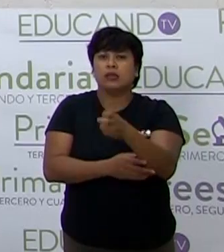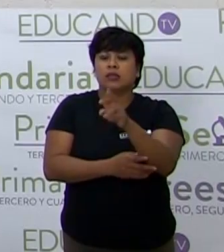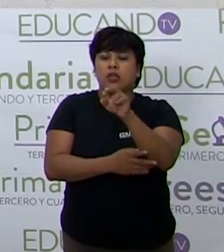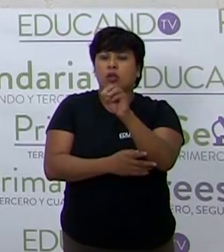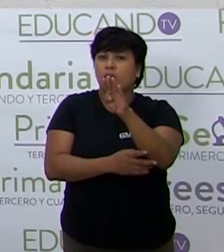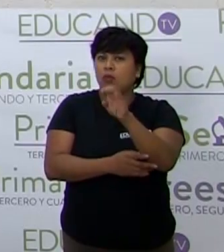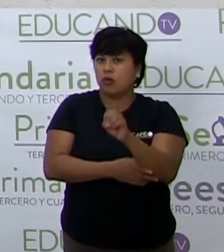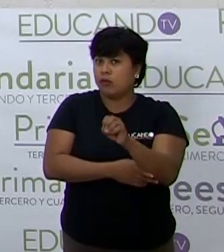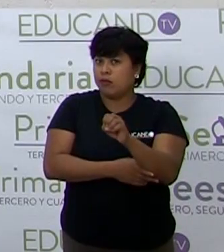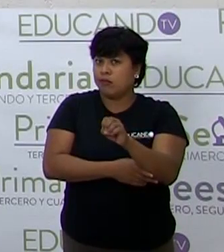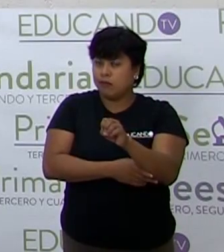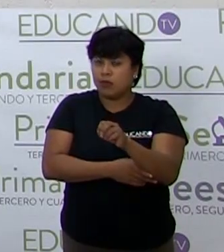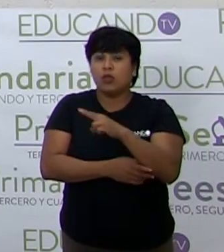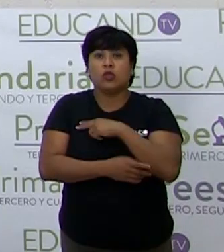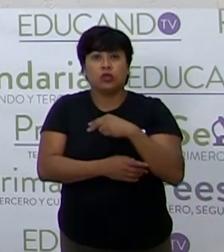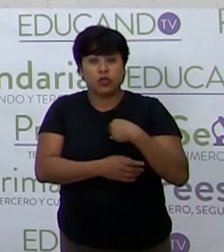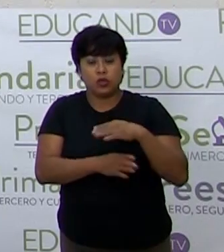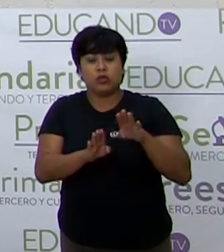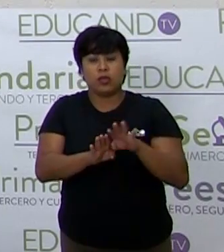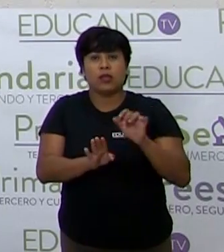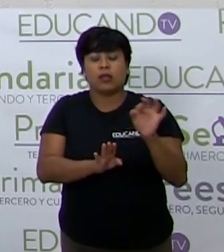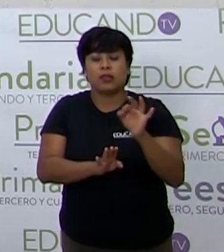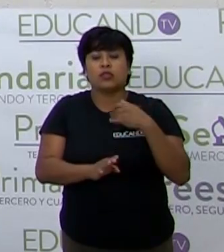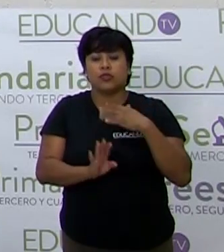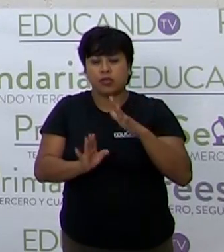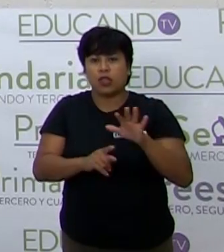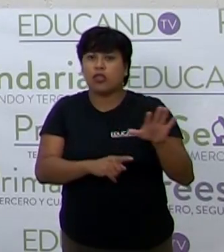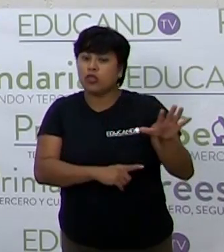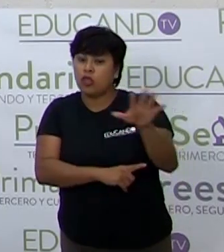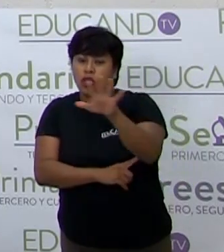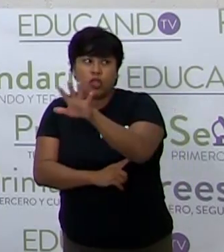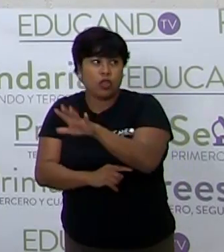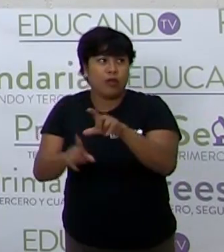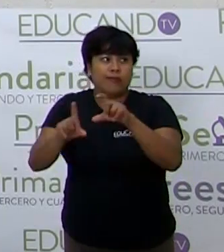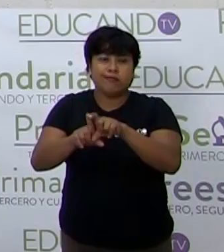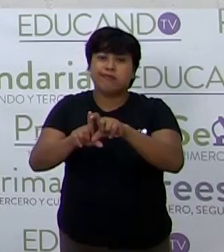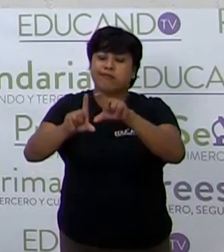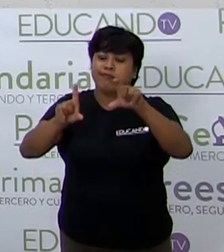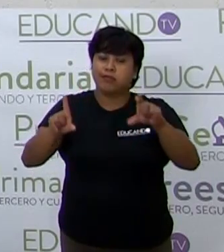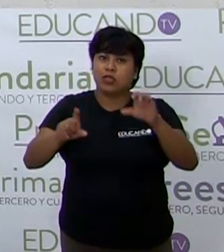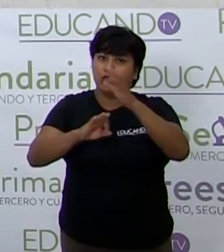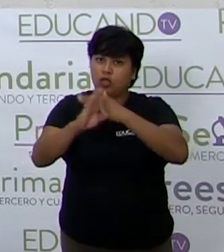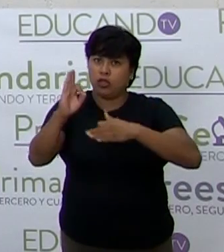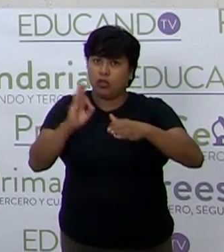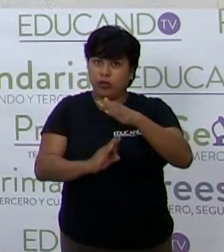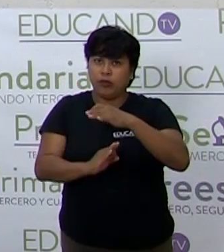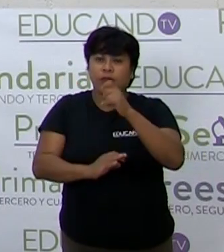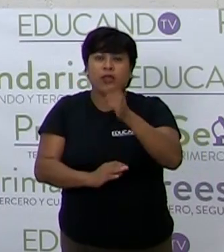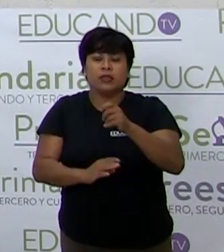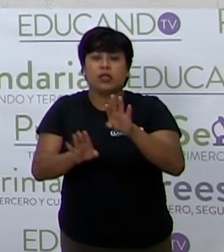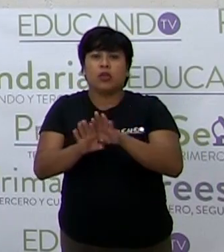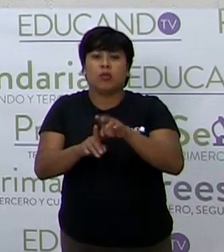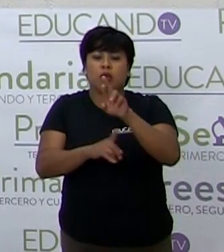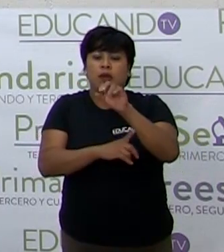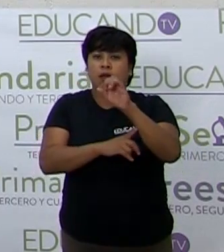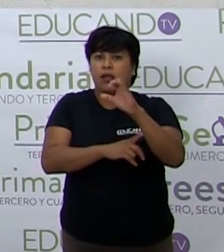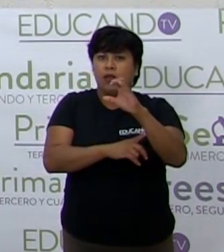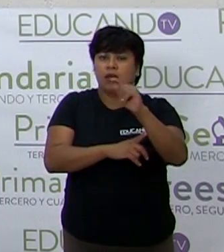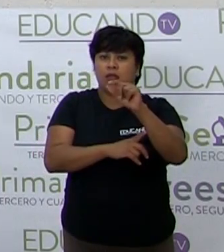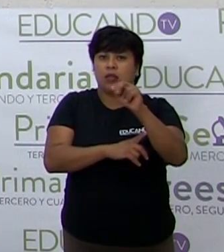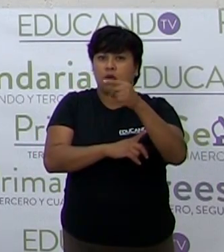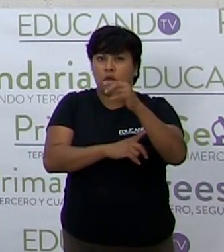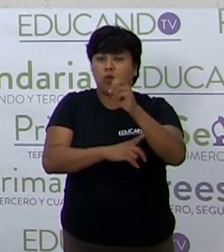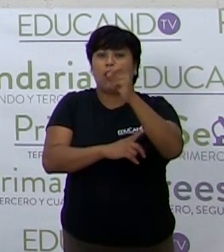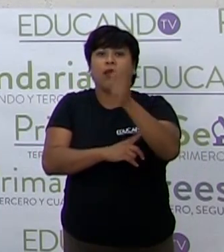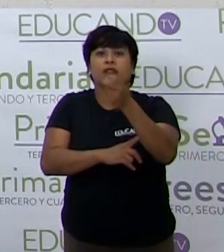rombo? Ya en un momento establecí todo el área de toda esta figura, que es el rectángulo, y son 32